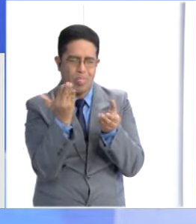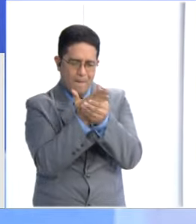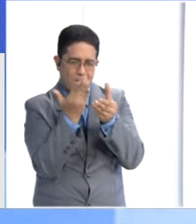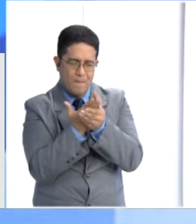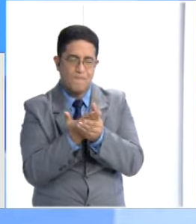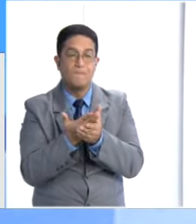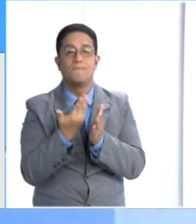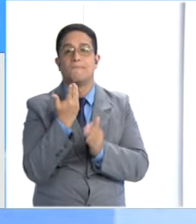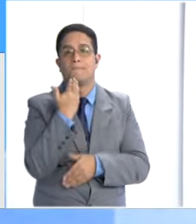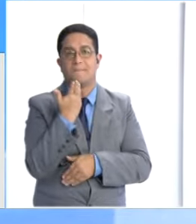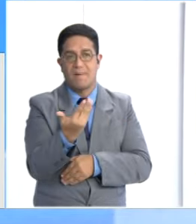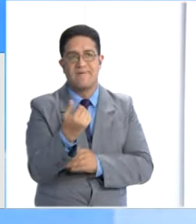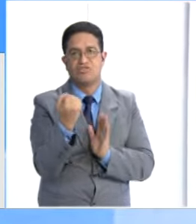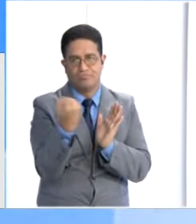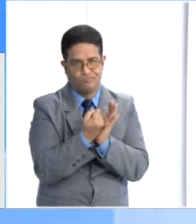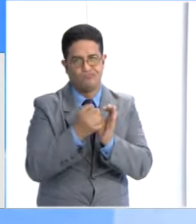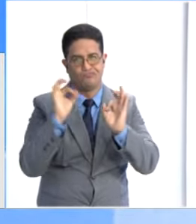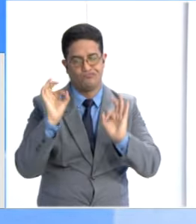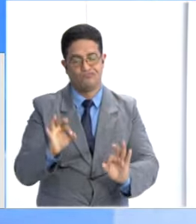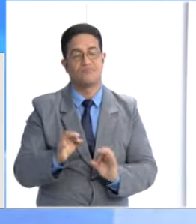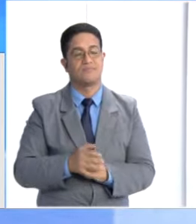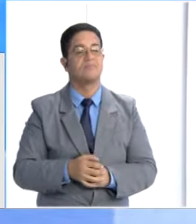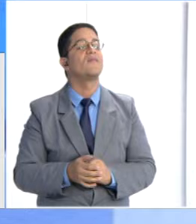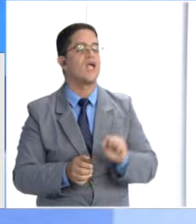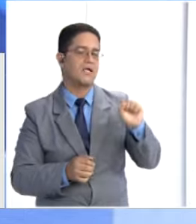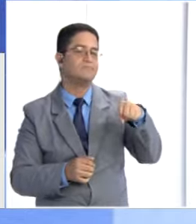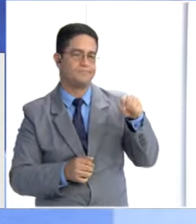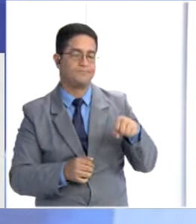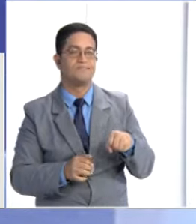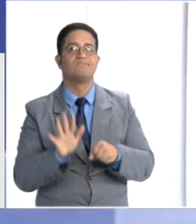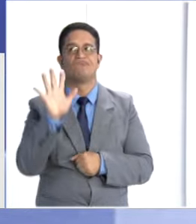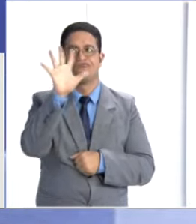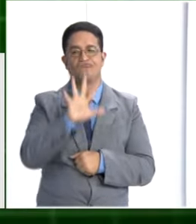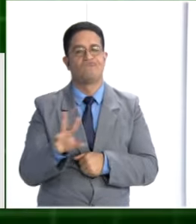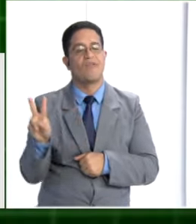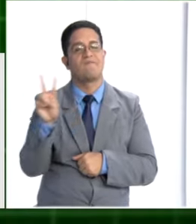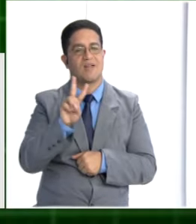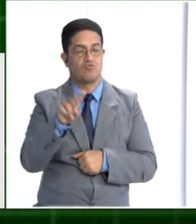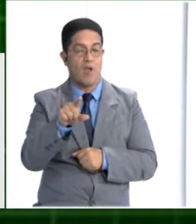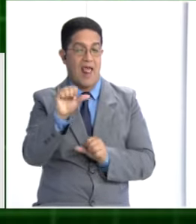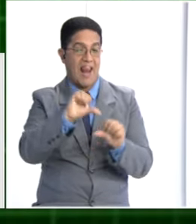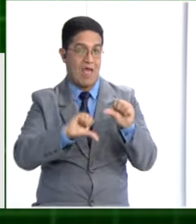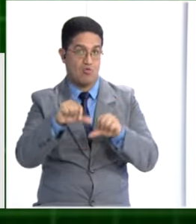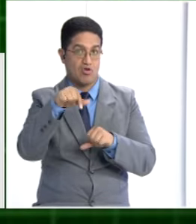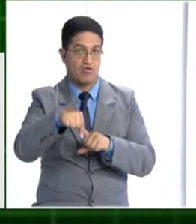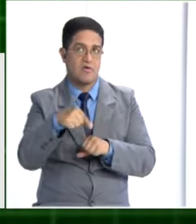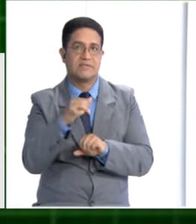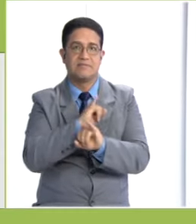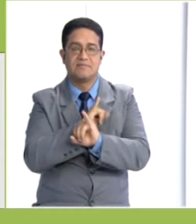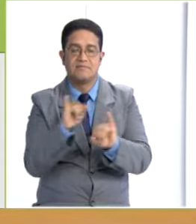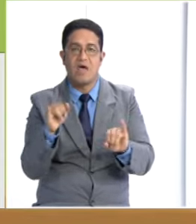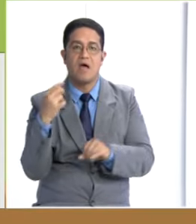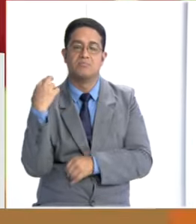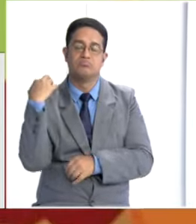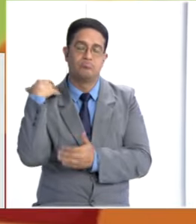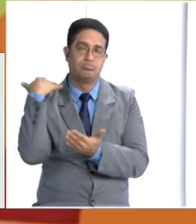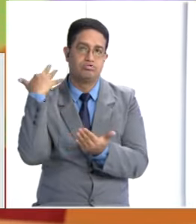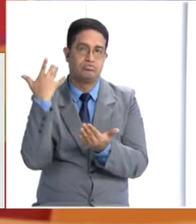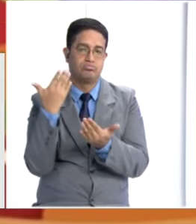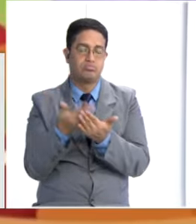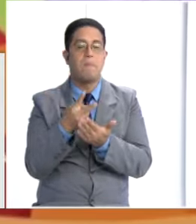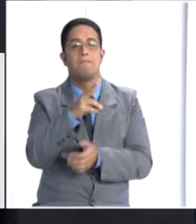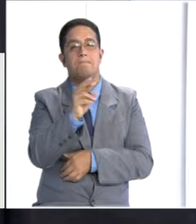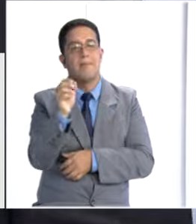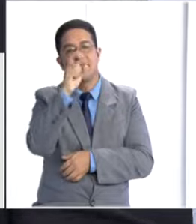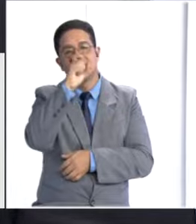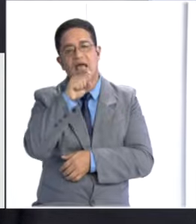diferentes redes de farmacias en nuestro país. Es correcto, a nivel nacional. Laboratorio Herbaplan, pues bueno, este año cumple 20 años en el mercado. Nuestro compromiso es con